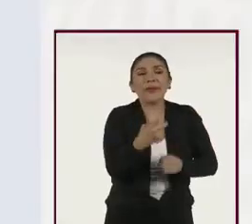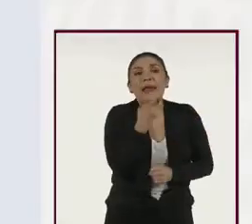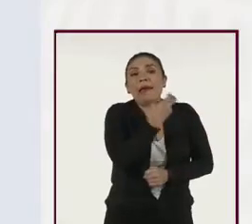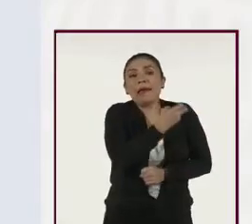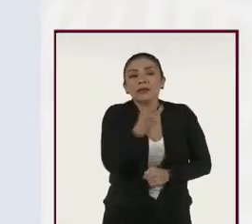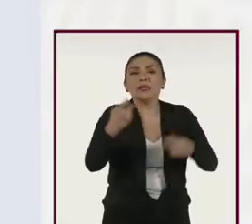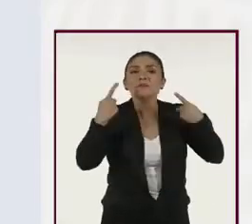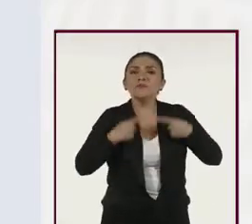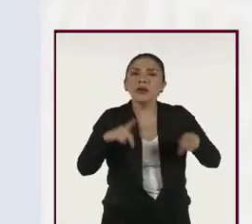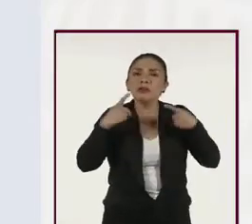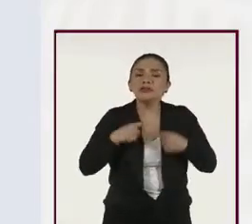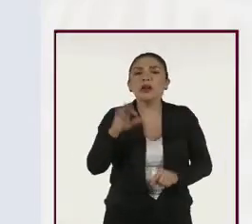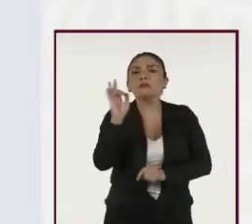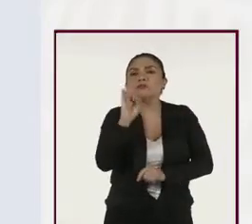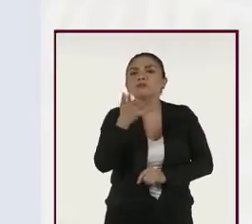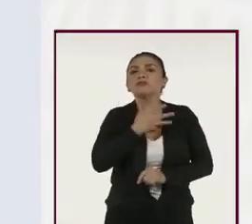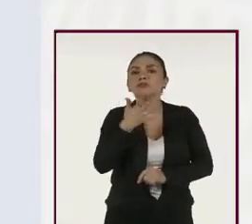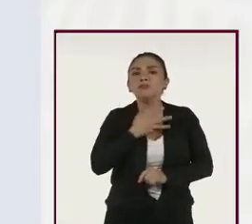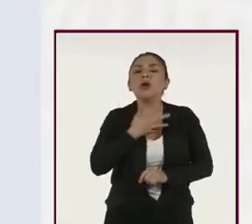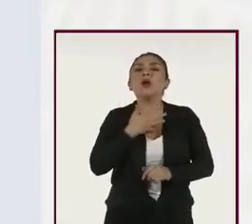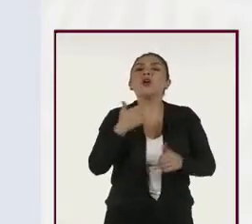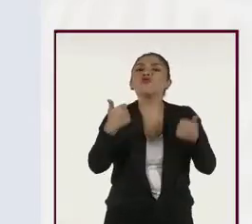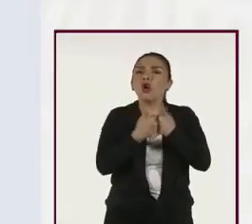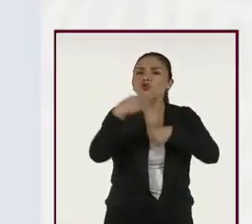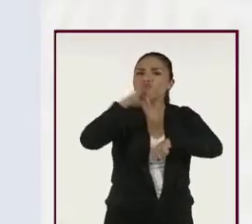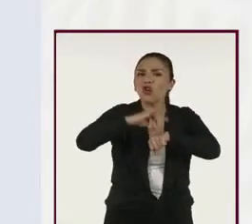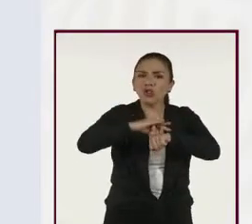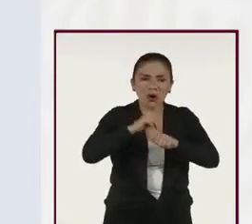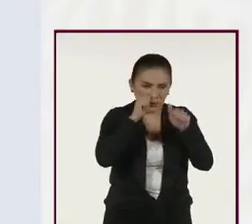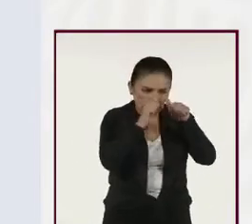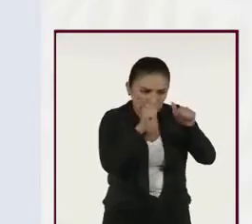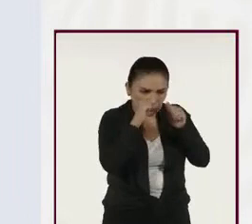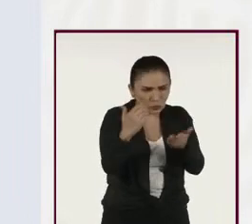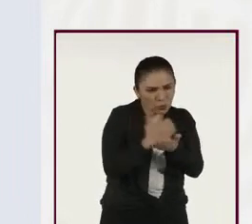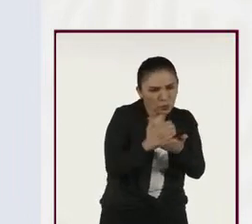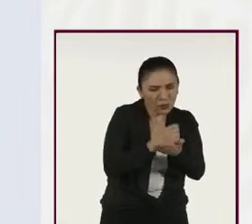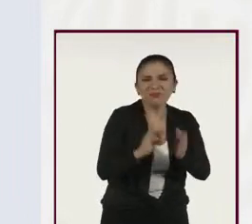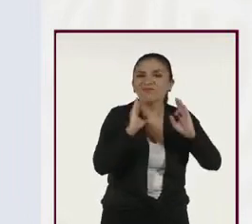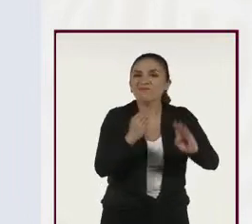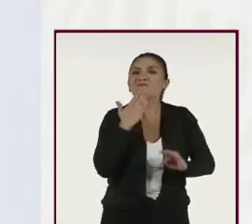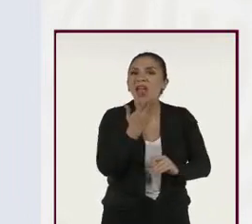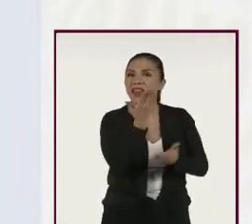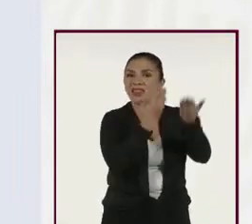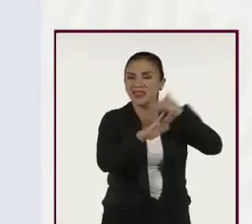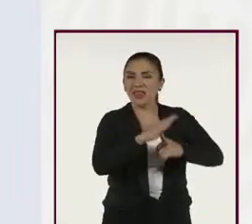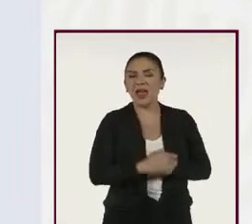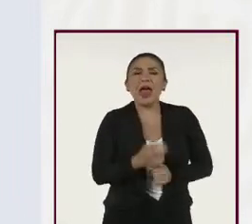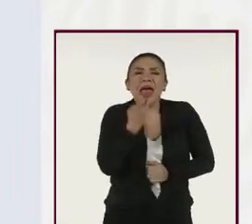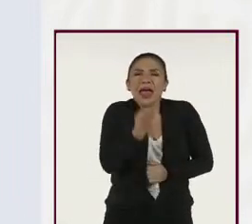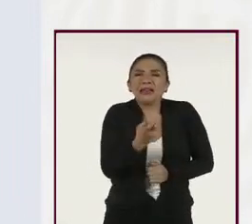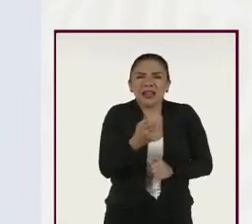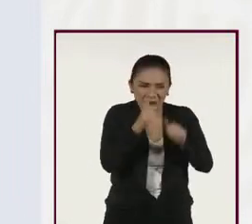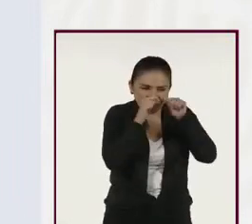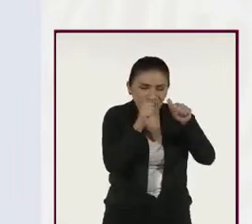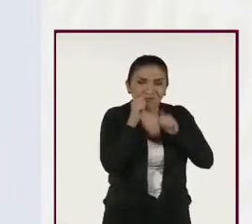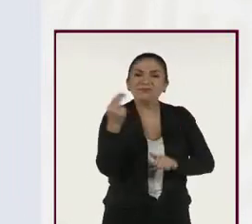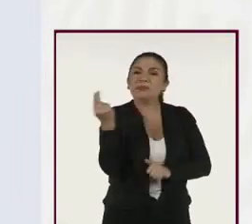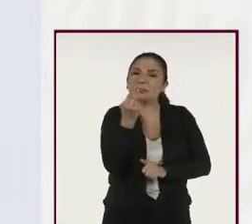porcentaje de pacientes donde tienen una intervención adecuada. Vamos a ver un poquito más adelante. Estas intervenciones adecuadas